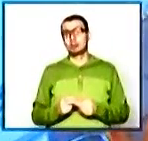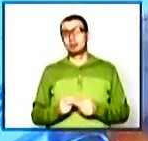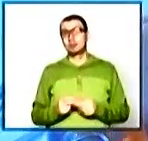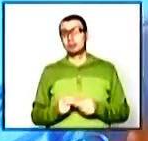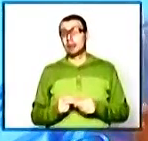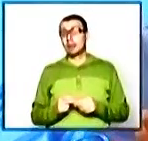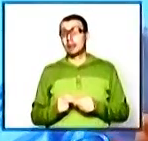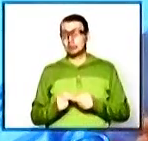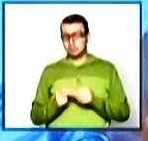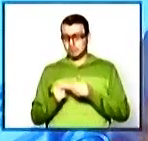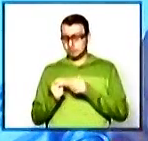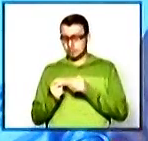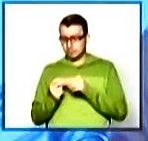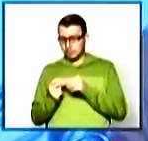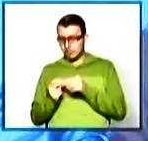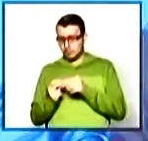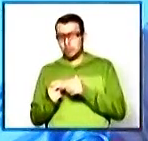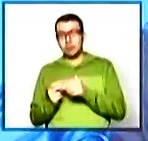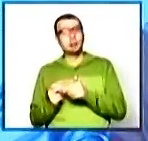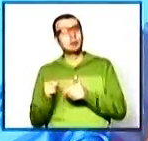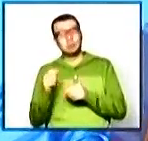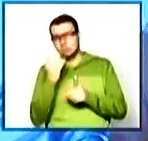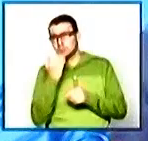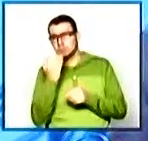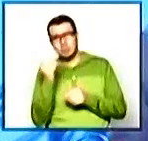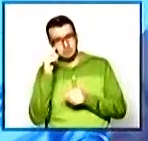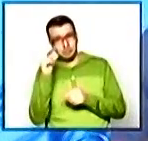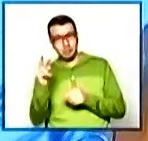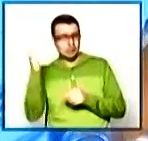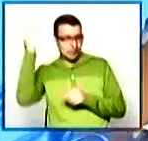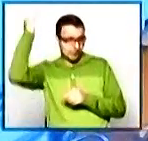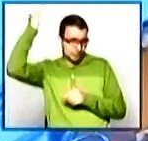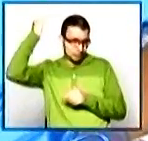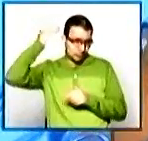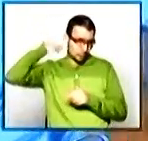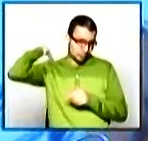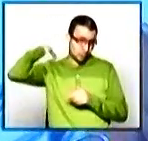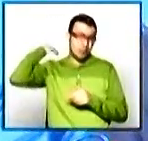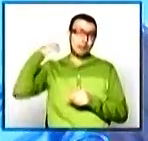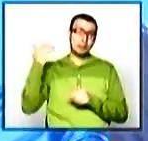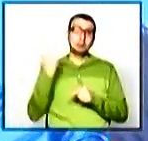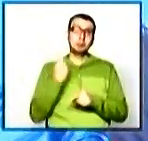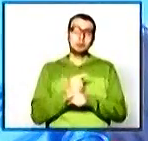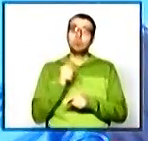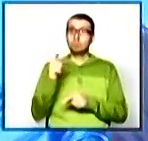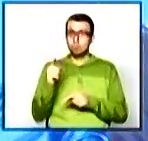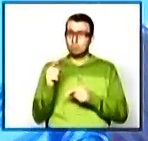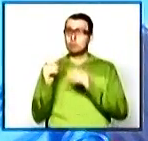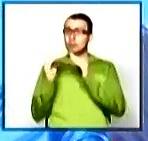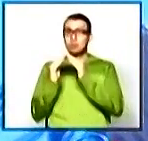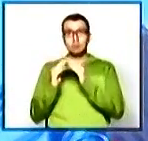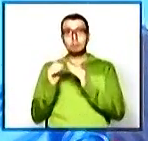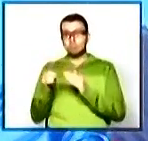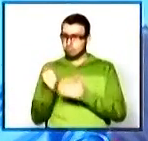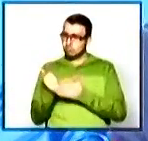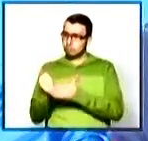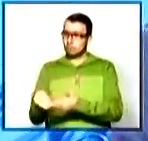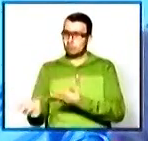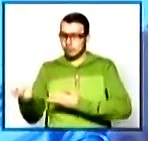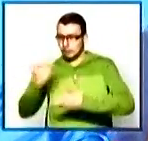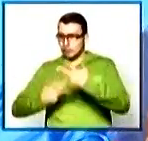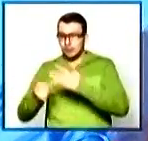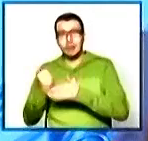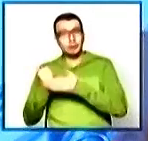la evaluación clínica de la espalda para que ustedes en sus casas después lo hagan con sus parejas o con sus familias